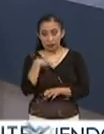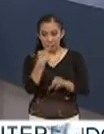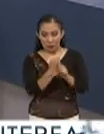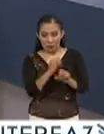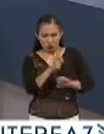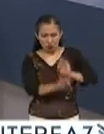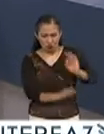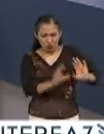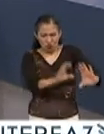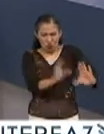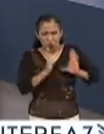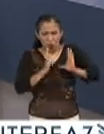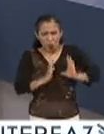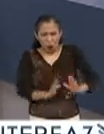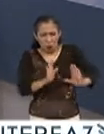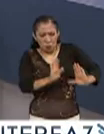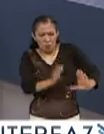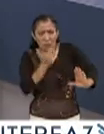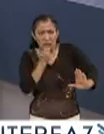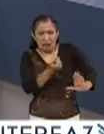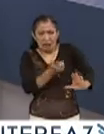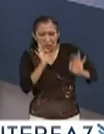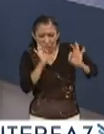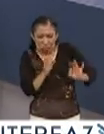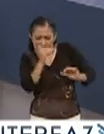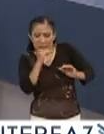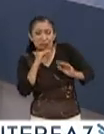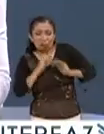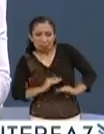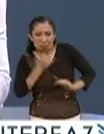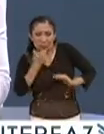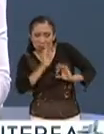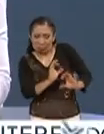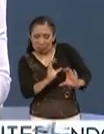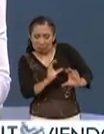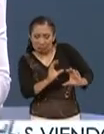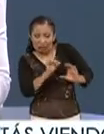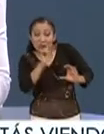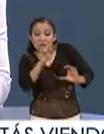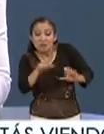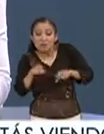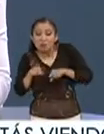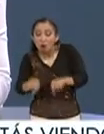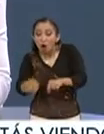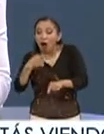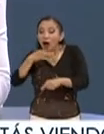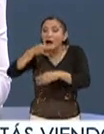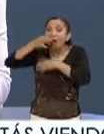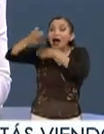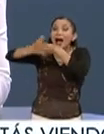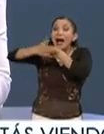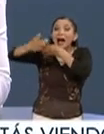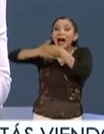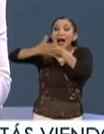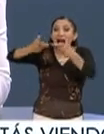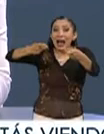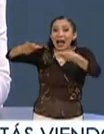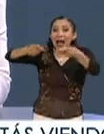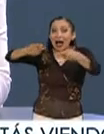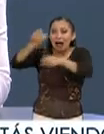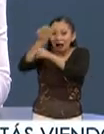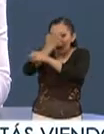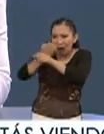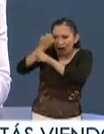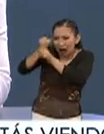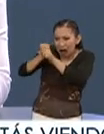primero mantener el cuerpo y luego... al mismo tiempo se están haciendo